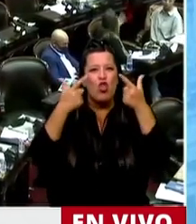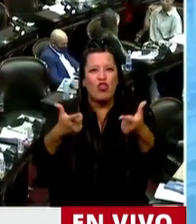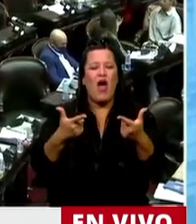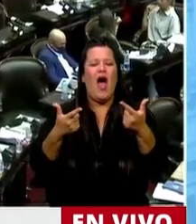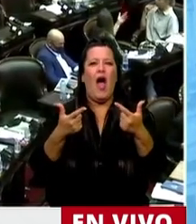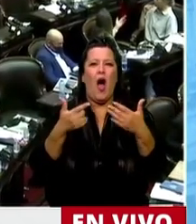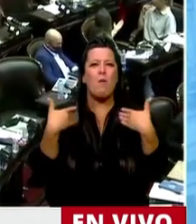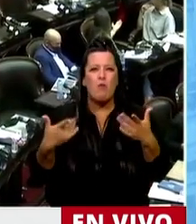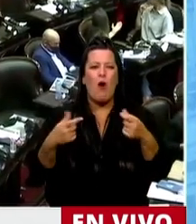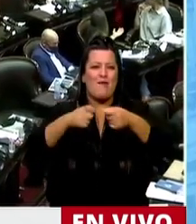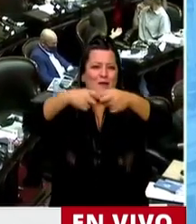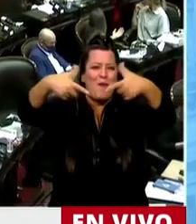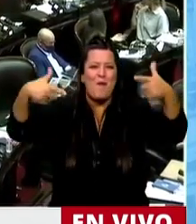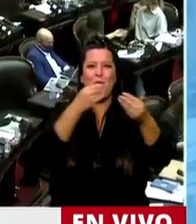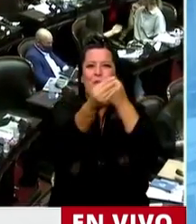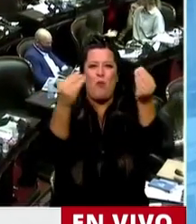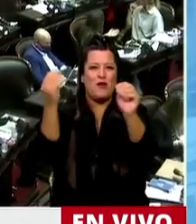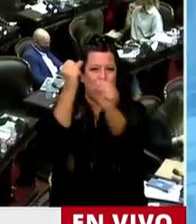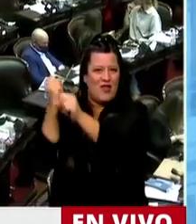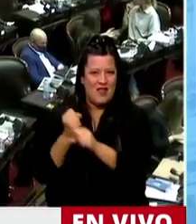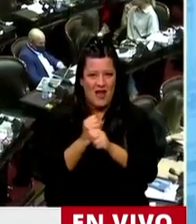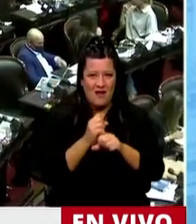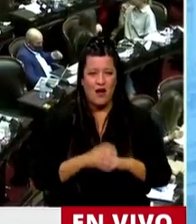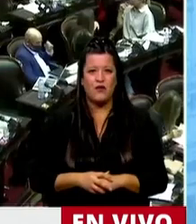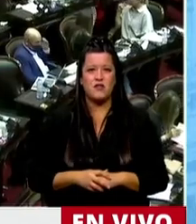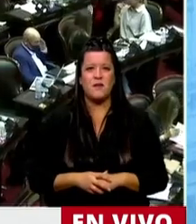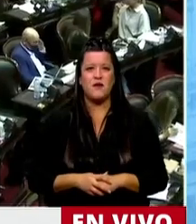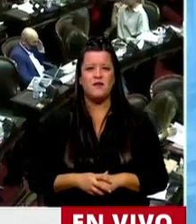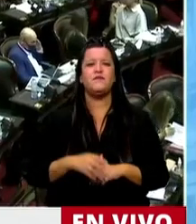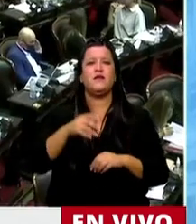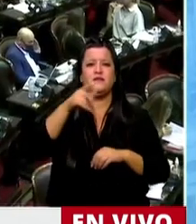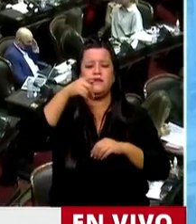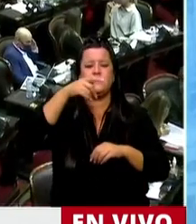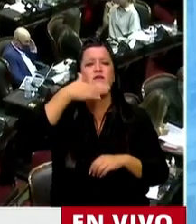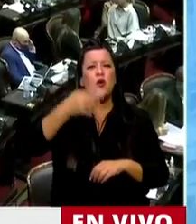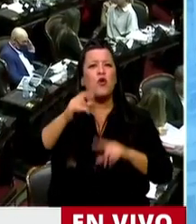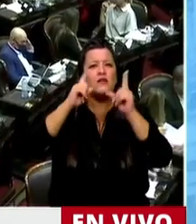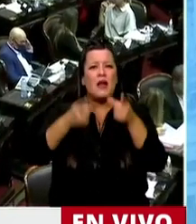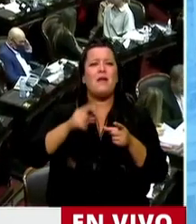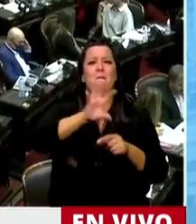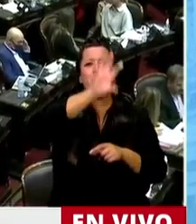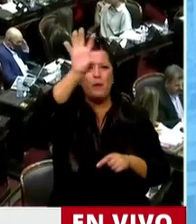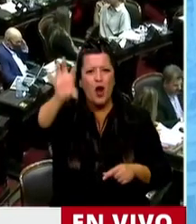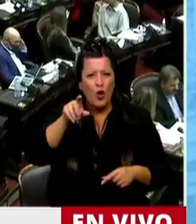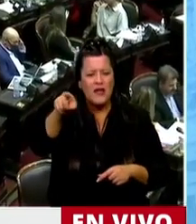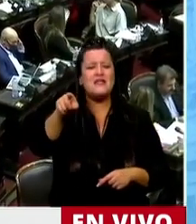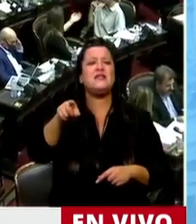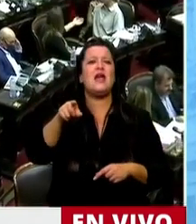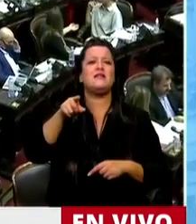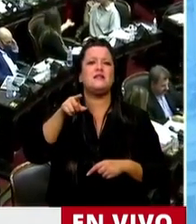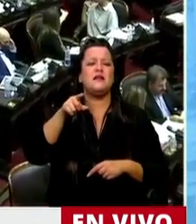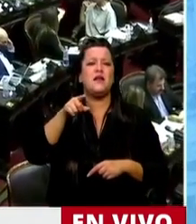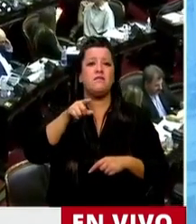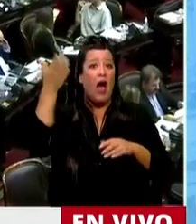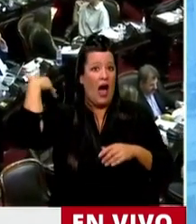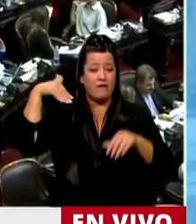a lo largo y a lo ancho del país. Va a generar también las condiciones para que cada una de las provincias donde las viviendas se